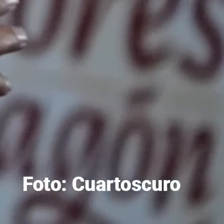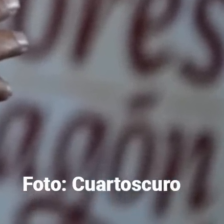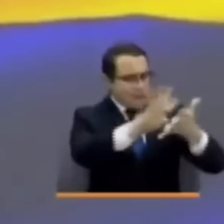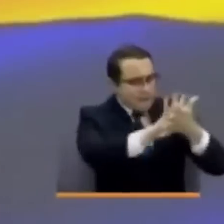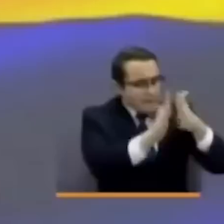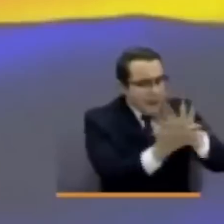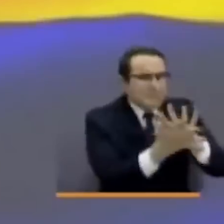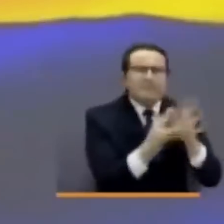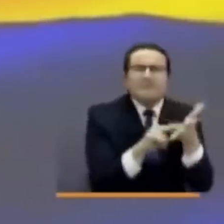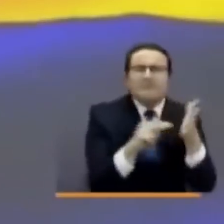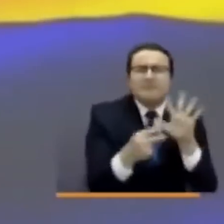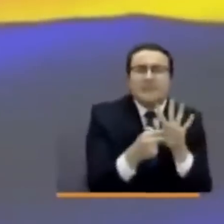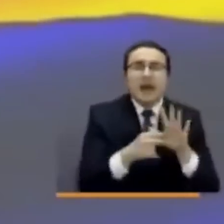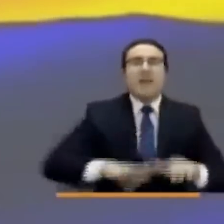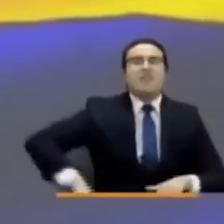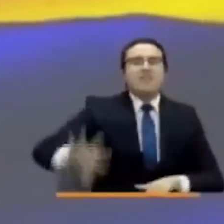crímenes.